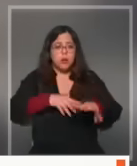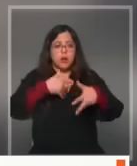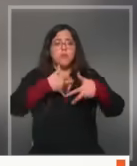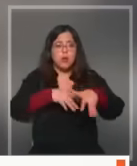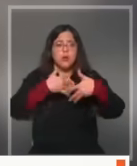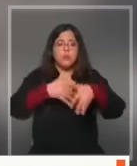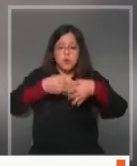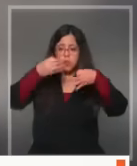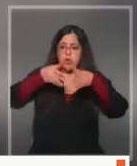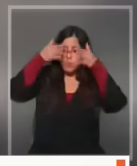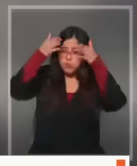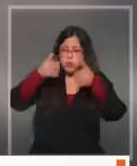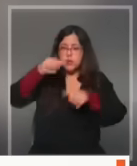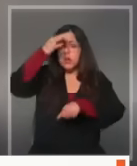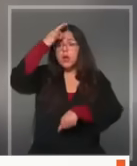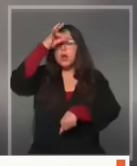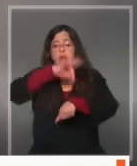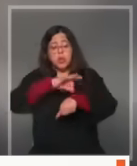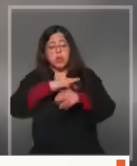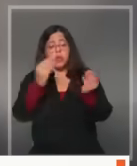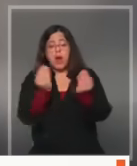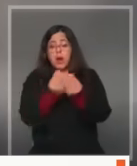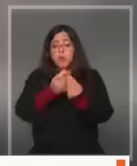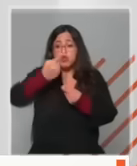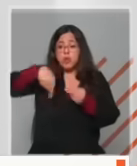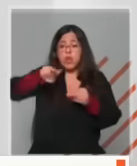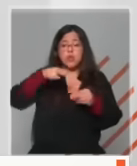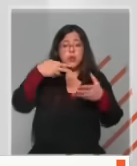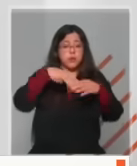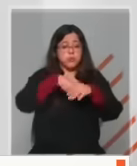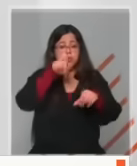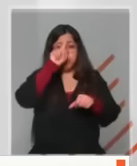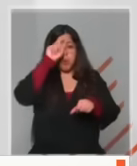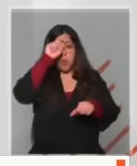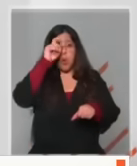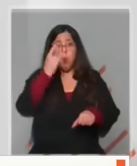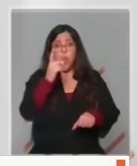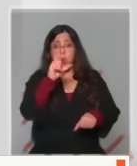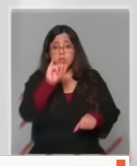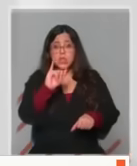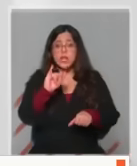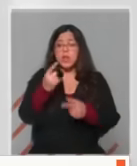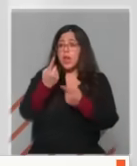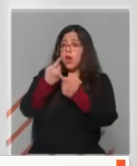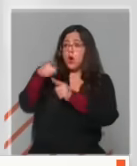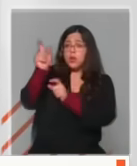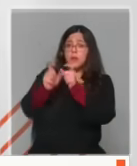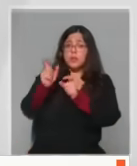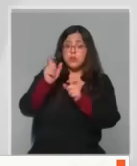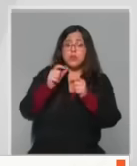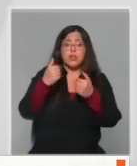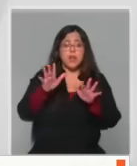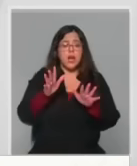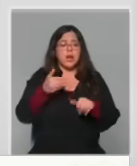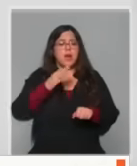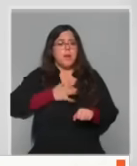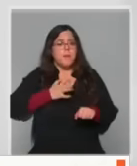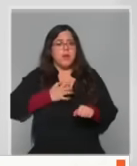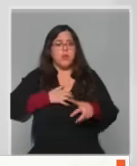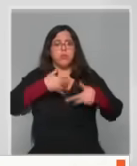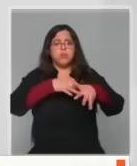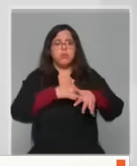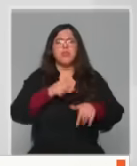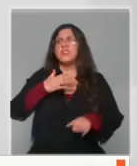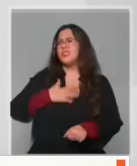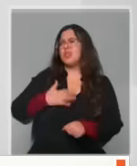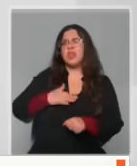siendo atendidos por un virus que dejó a varios de ellos En la UCI los más lúcidos temían que se los llevaran nuevamente a marchar estoy pensando en querer